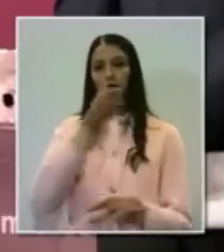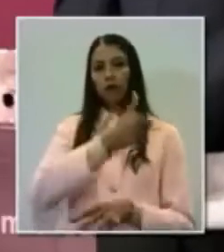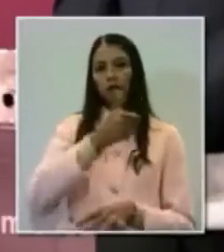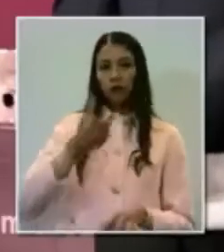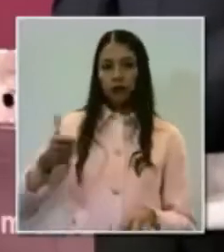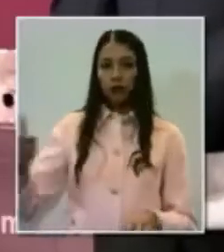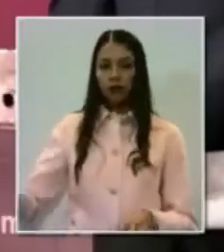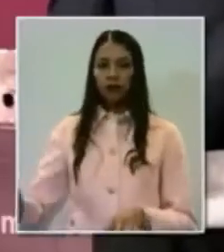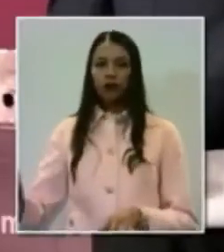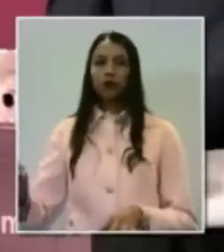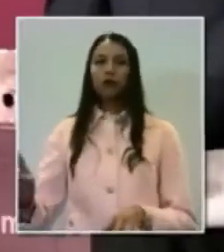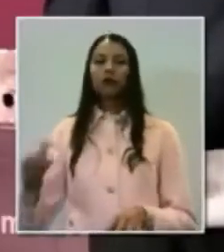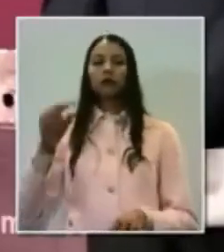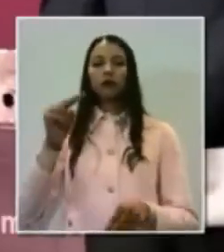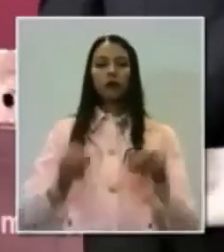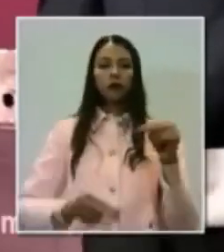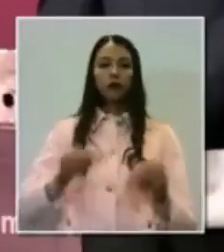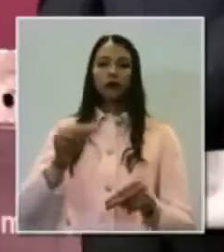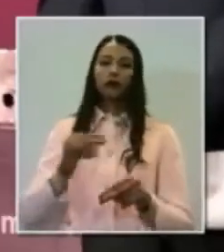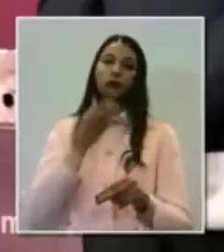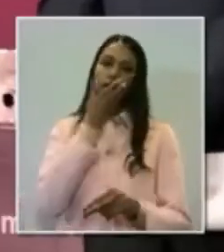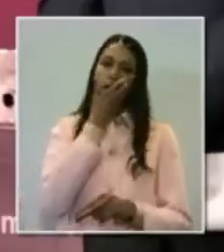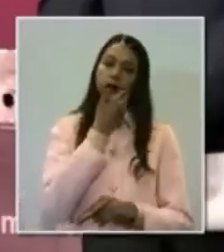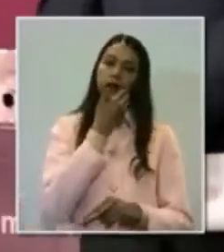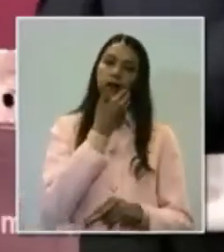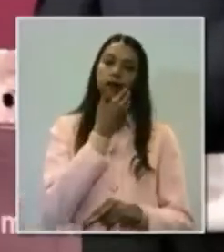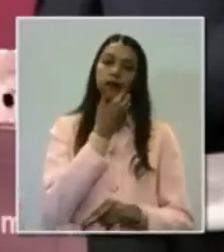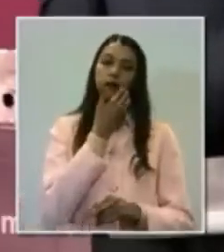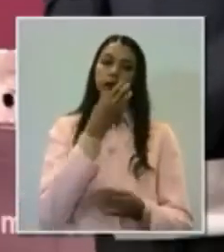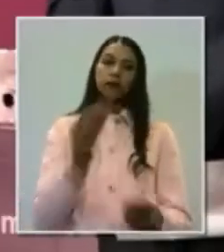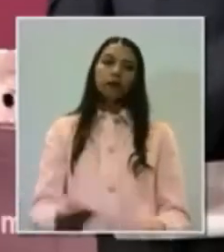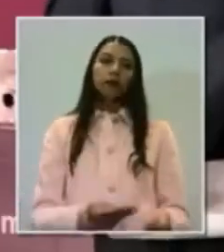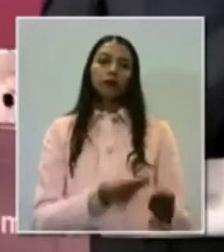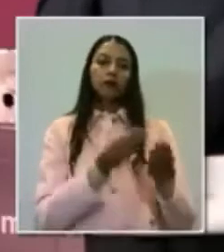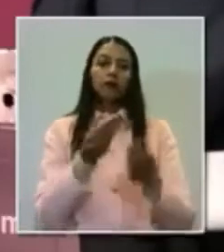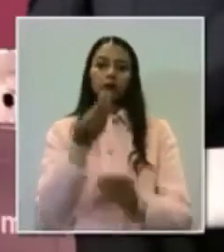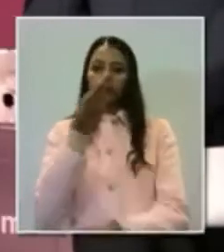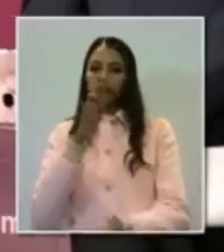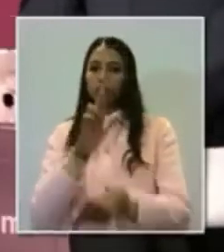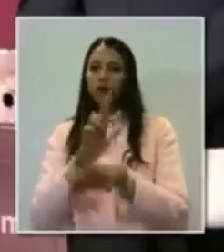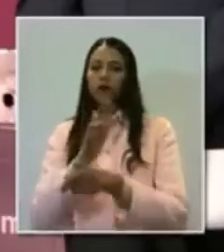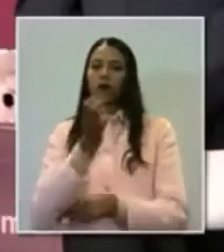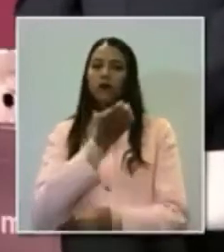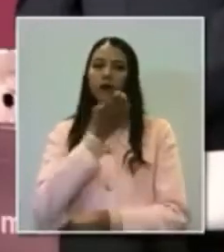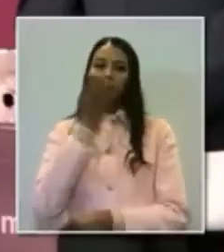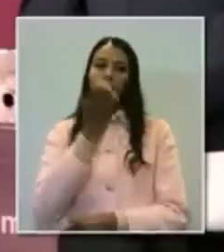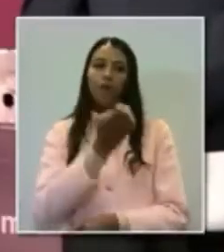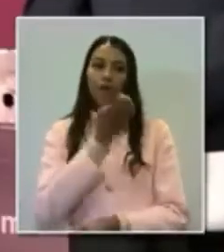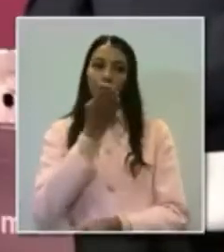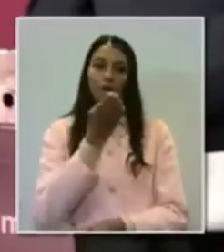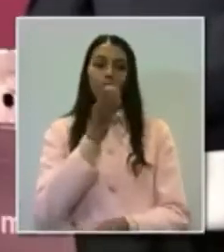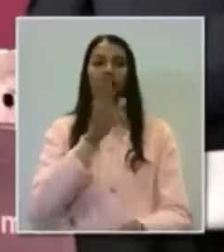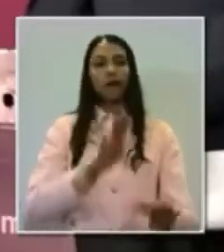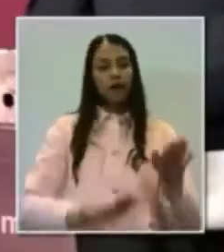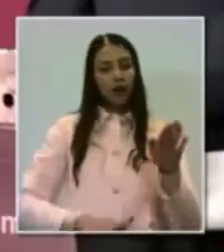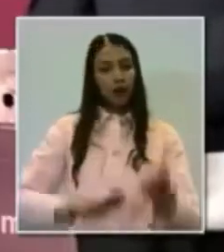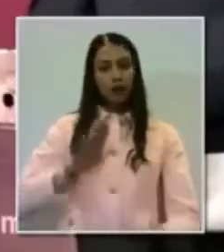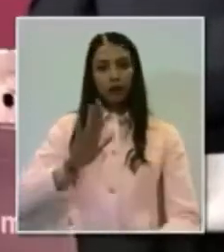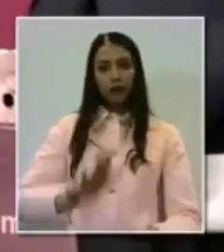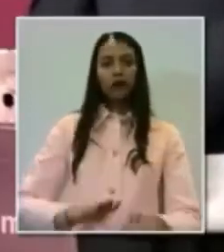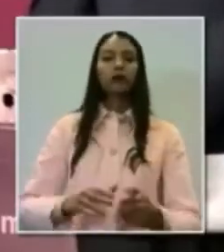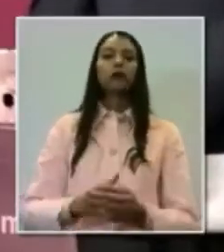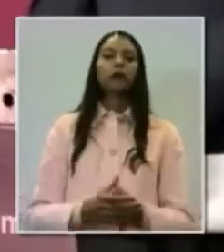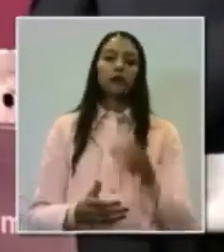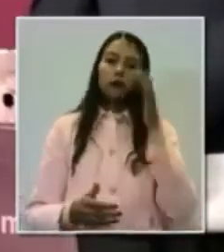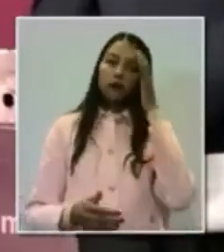uno de los niveles, que a su vez se los entregan pues los directores de las escuelas, que en muchas ocasiones